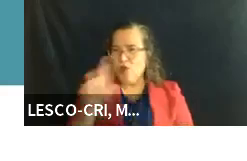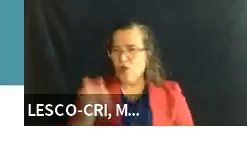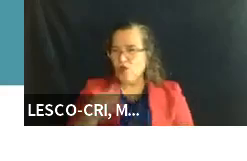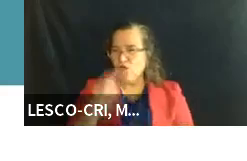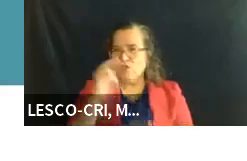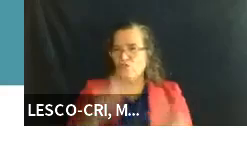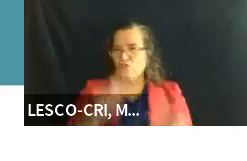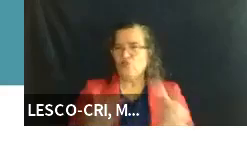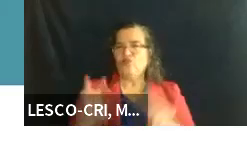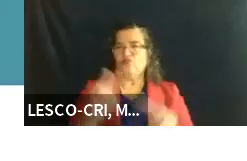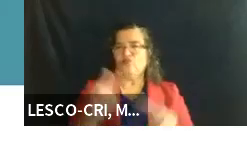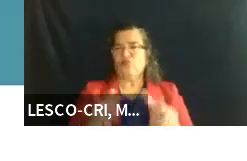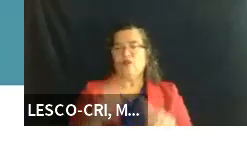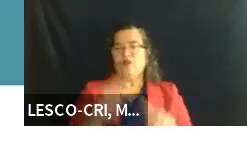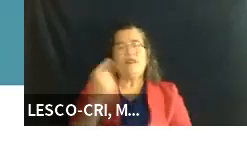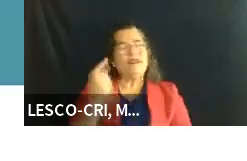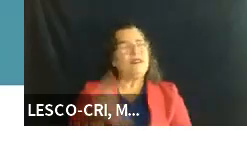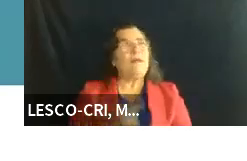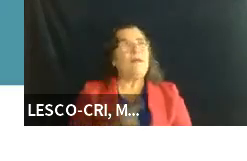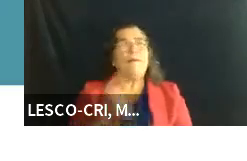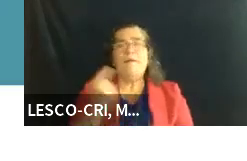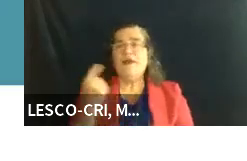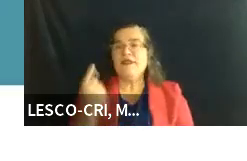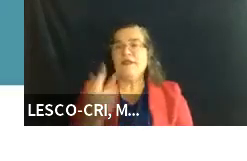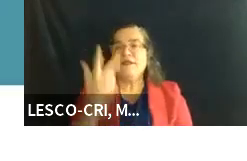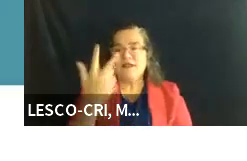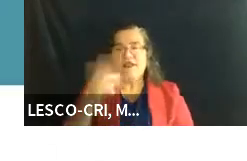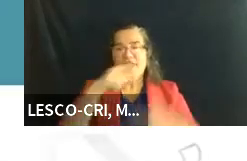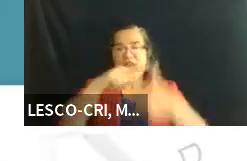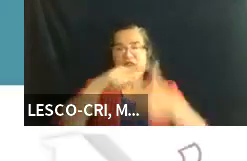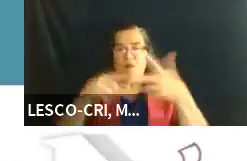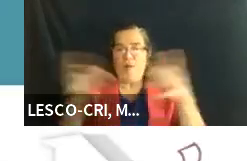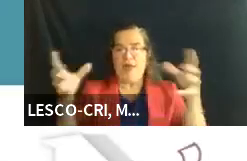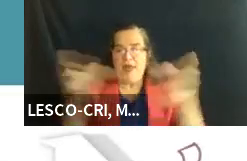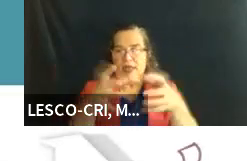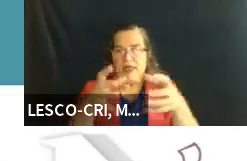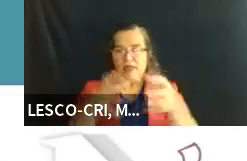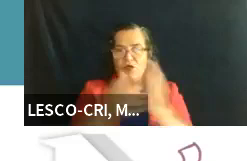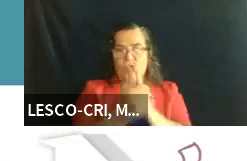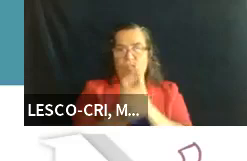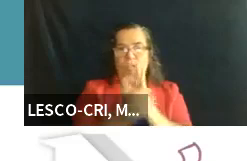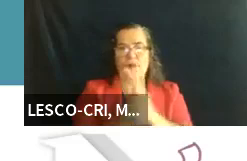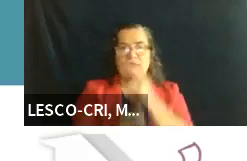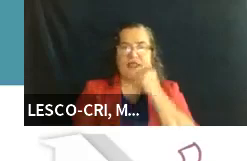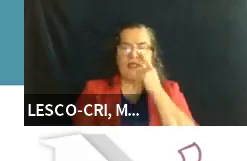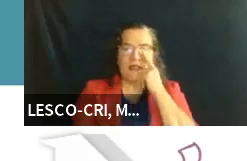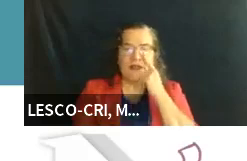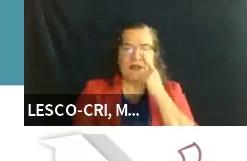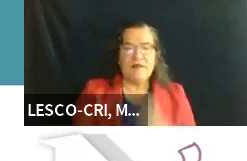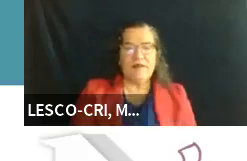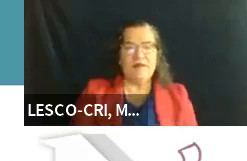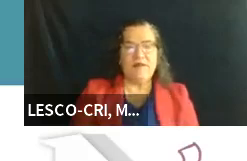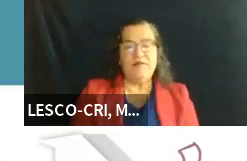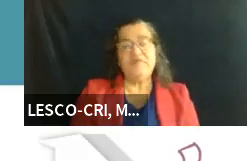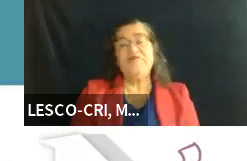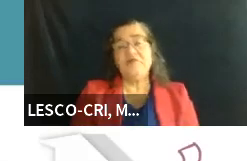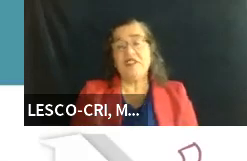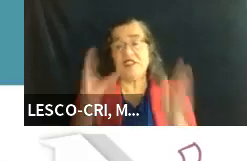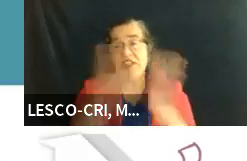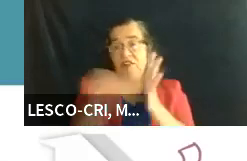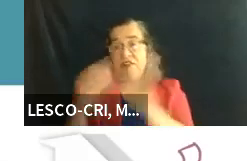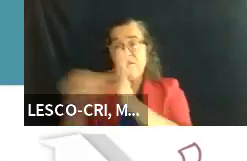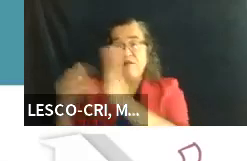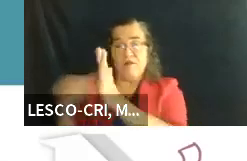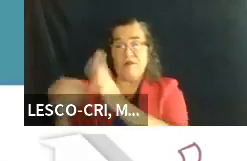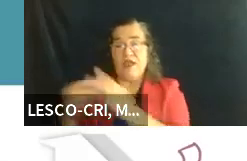que siempre tienen que haber tres componentes en la configuración de una competencia, cosa que veremos se reproduce en el enunciado de los